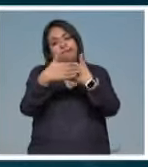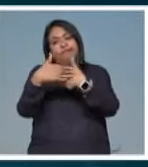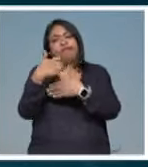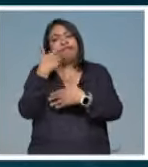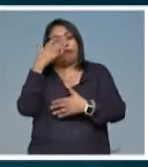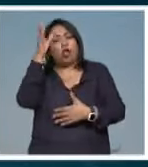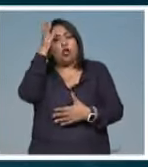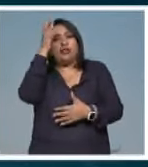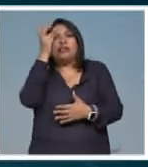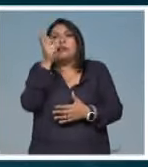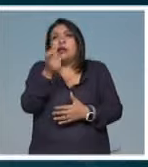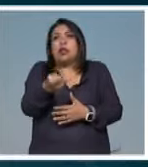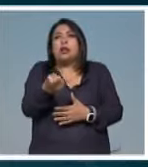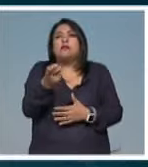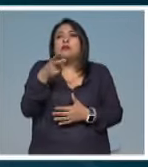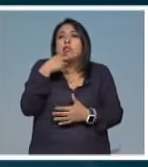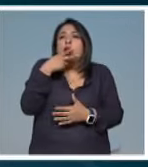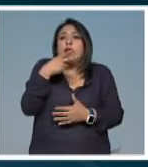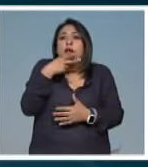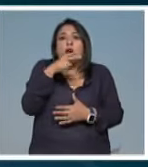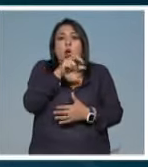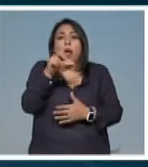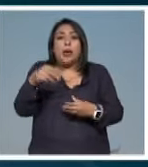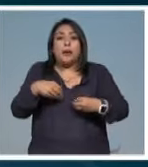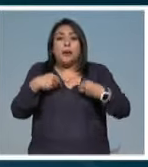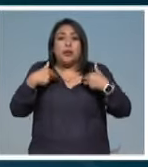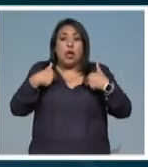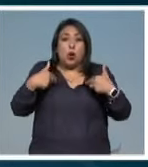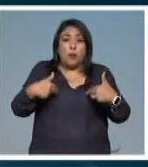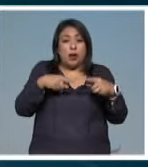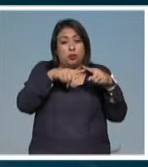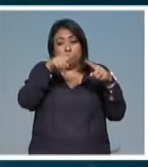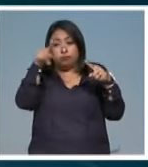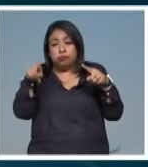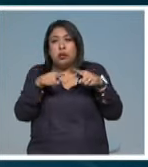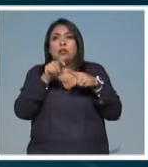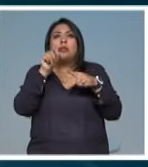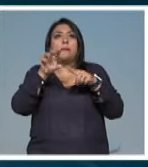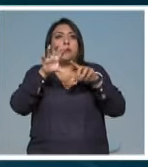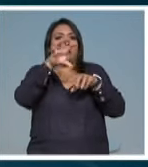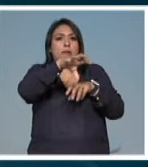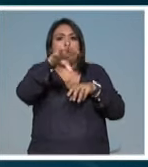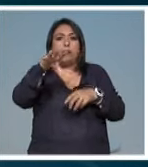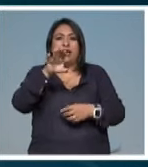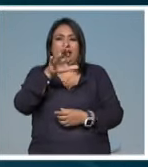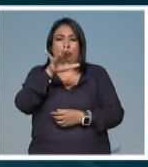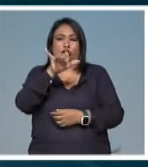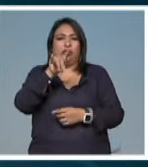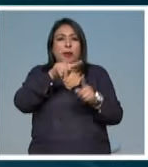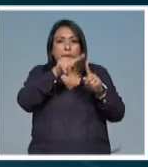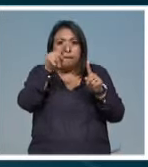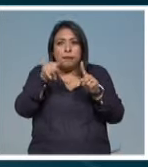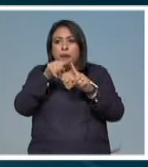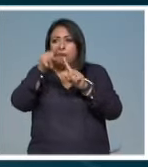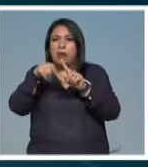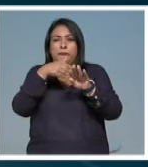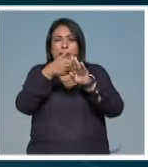hacer conciencia de lo que implica el tabaquismo en el ciclo de vida de los humanos y también de los ecosistemas.